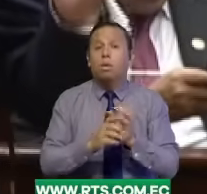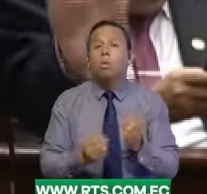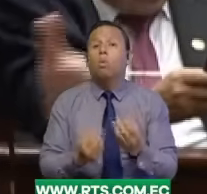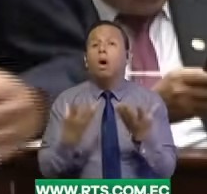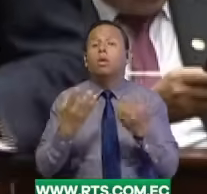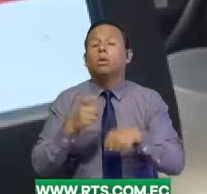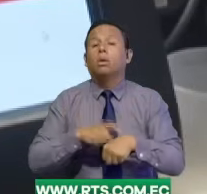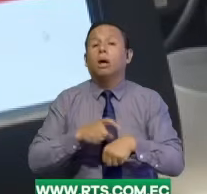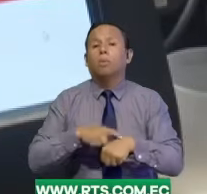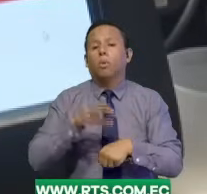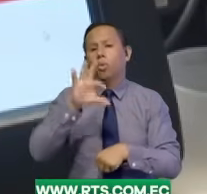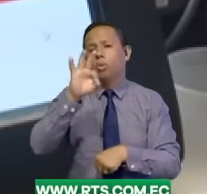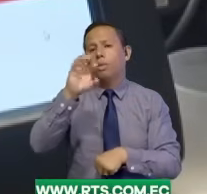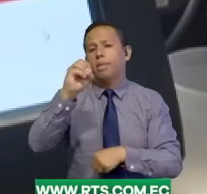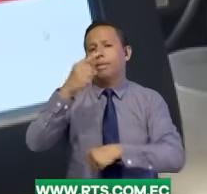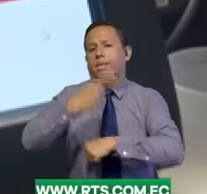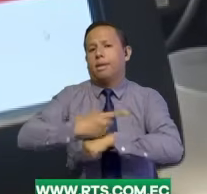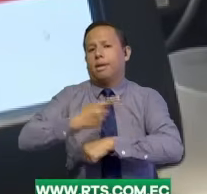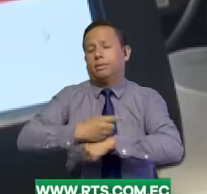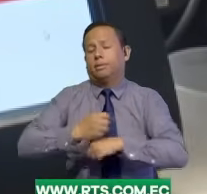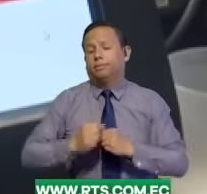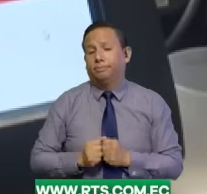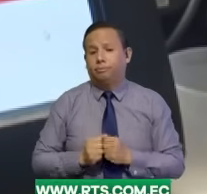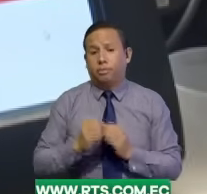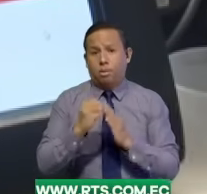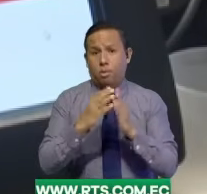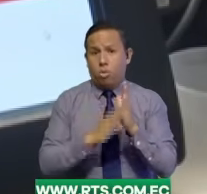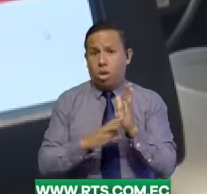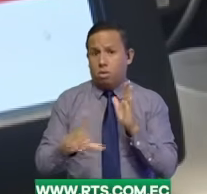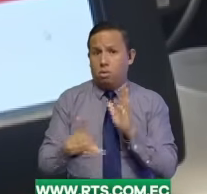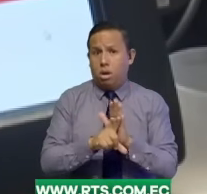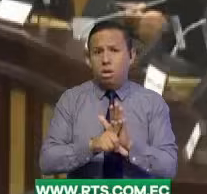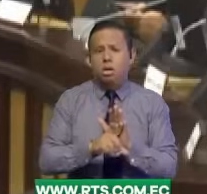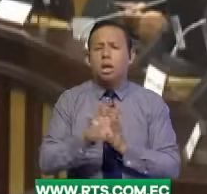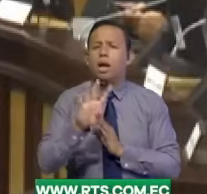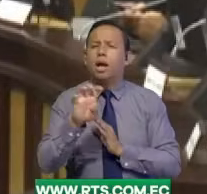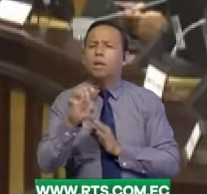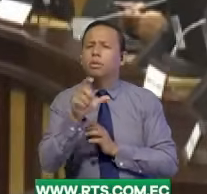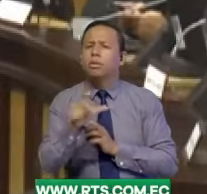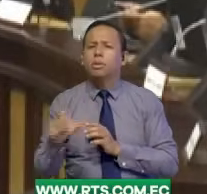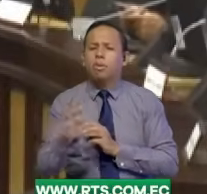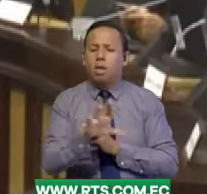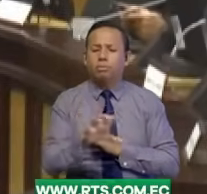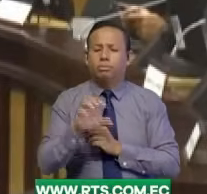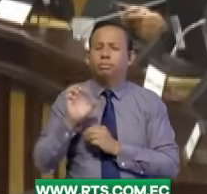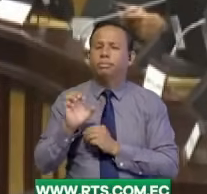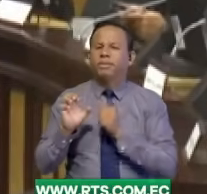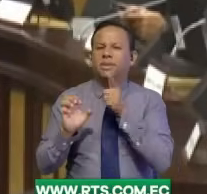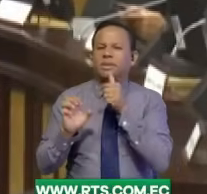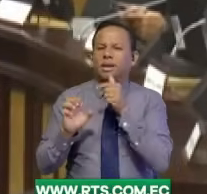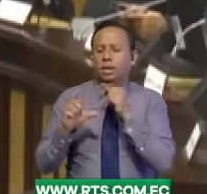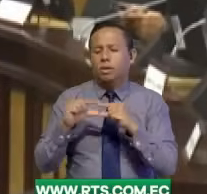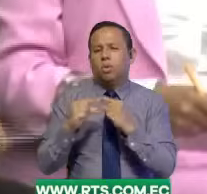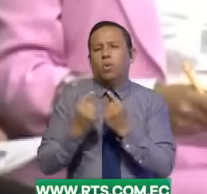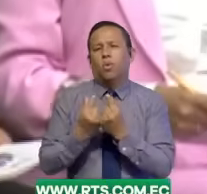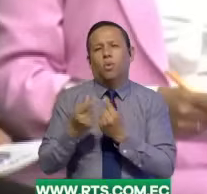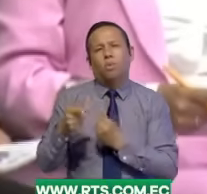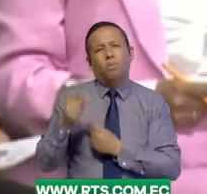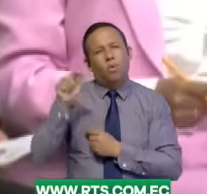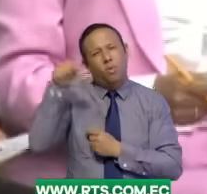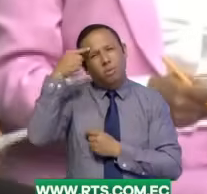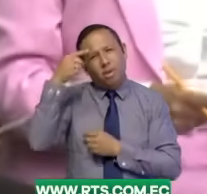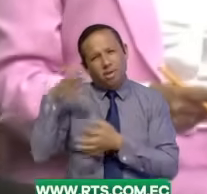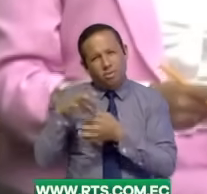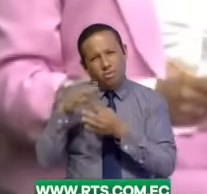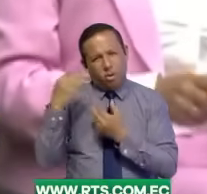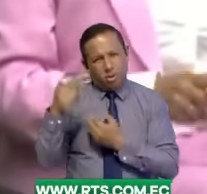90 días. Este proyecto de ley contó con 14 abstenciones, en su mayoría de la bancada oficialista, lo cual podría abrir